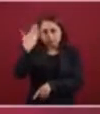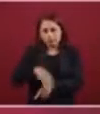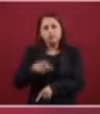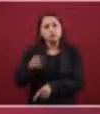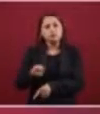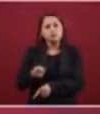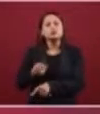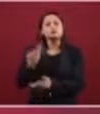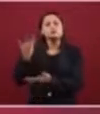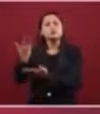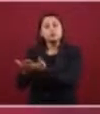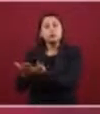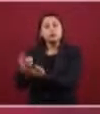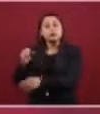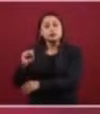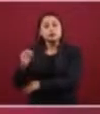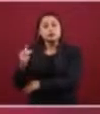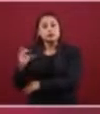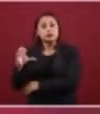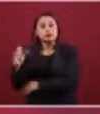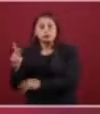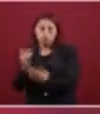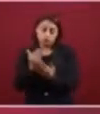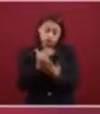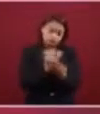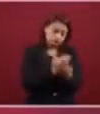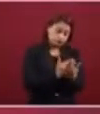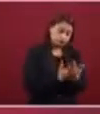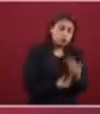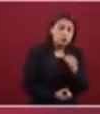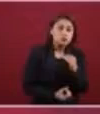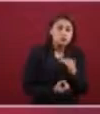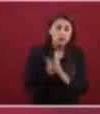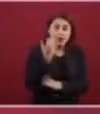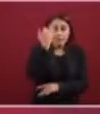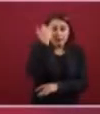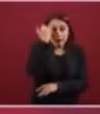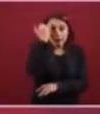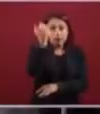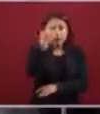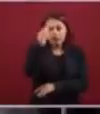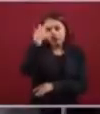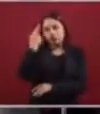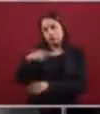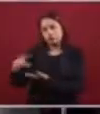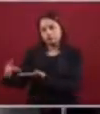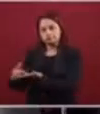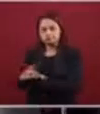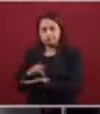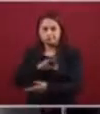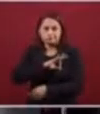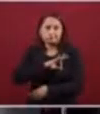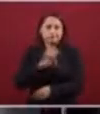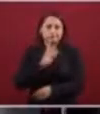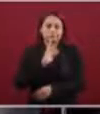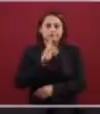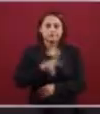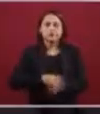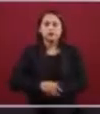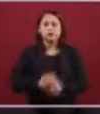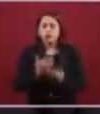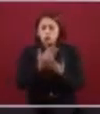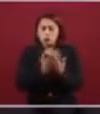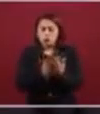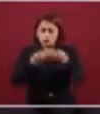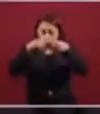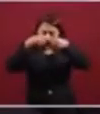ante Hacienda un nuevo organigrama con una estructura nueva también de puestos